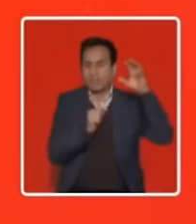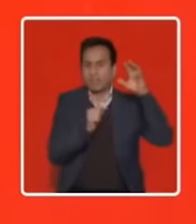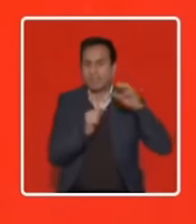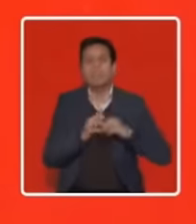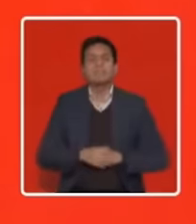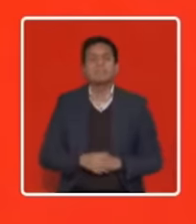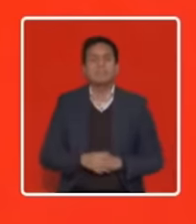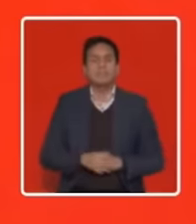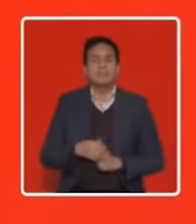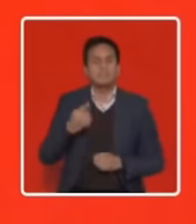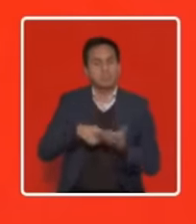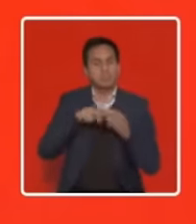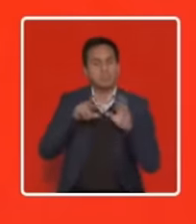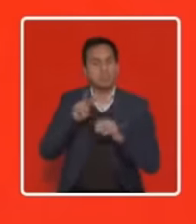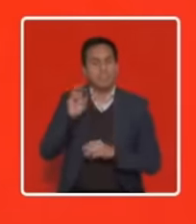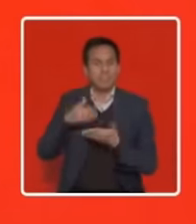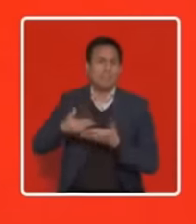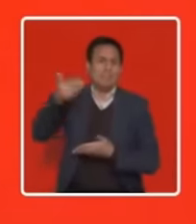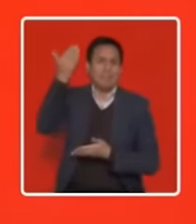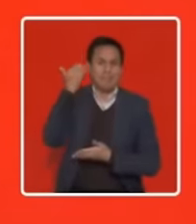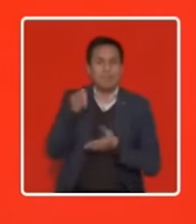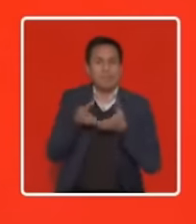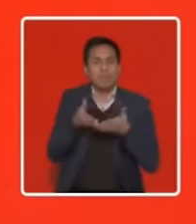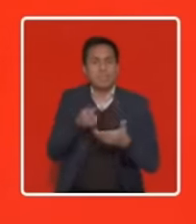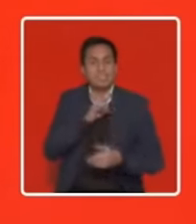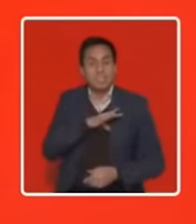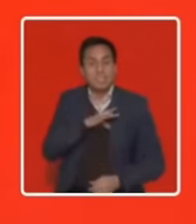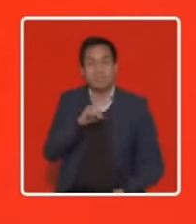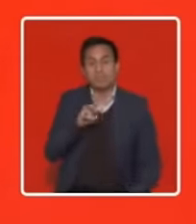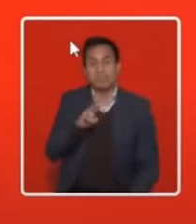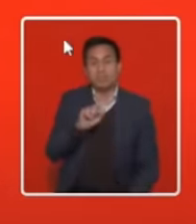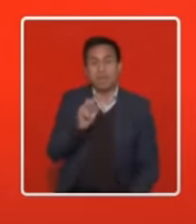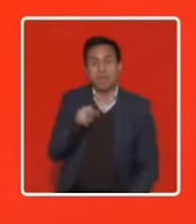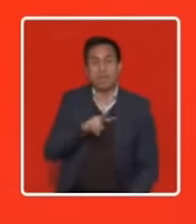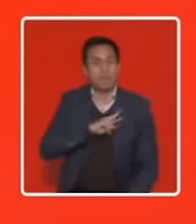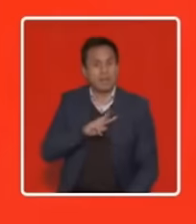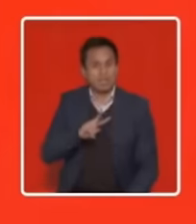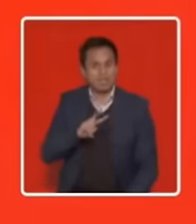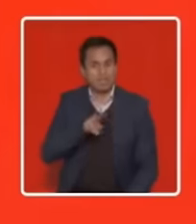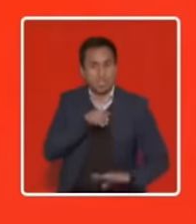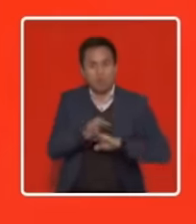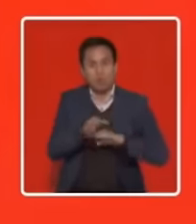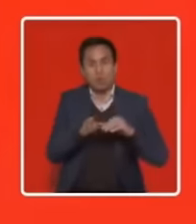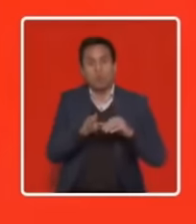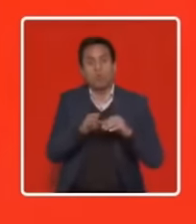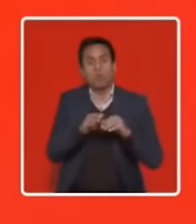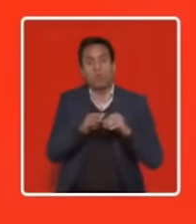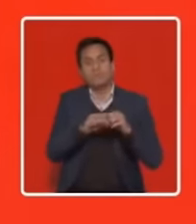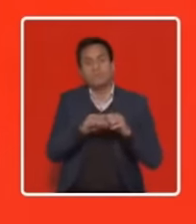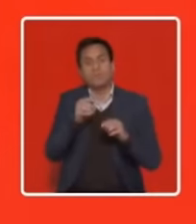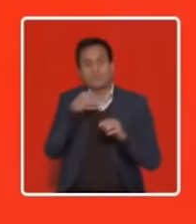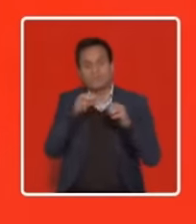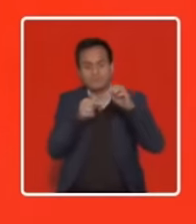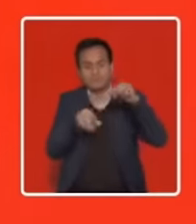se remonta a 1820, cuando el buque chileno Dragón de Valparaíso llegó al archipiélago de la Shetland del